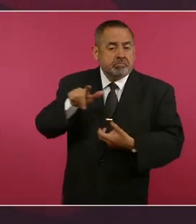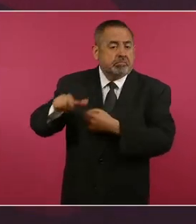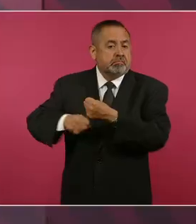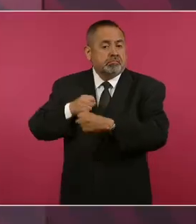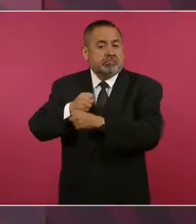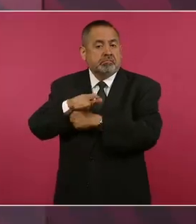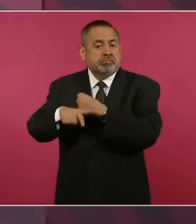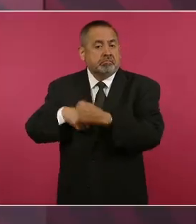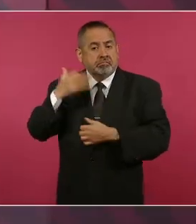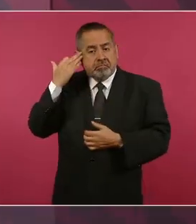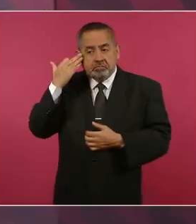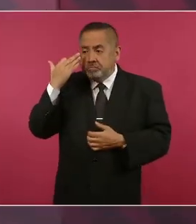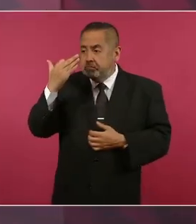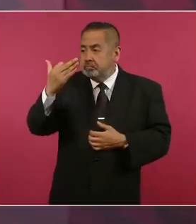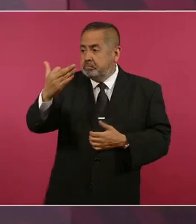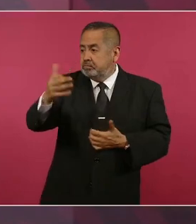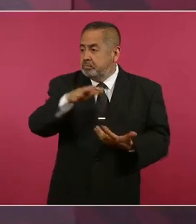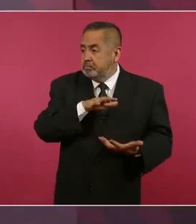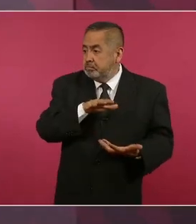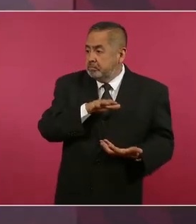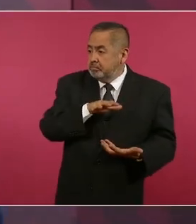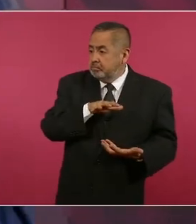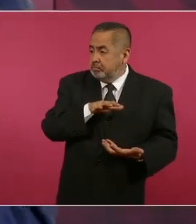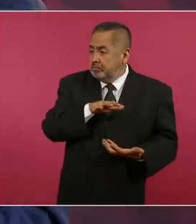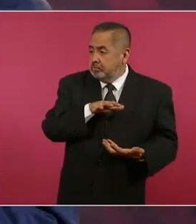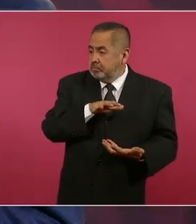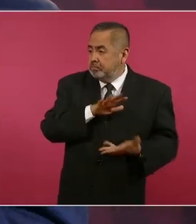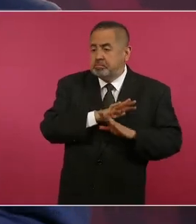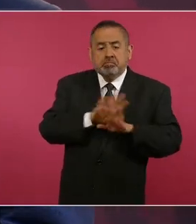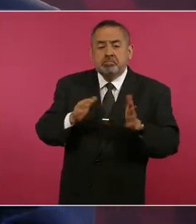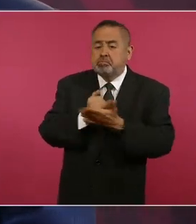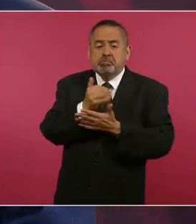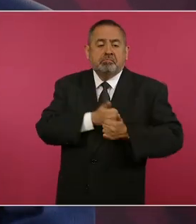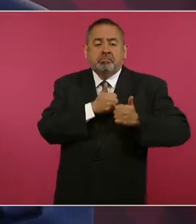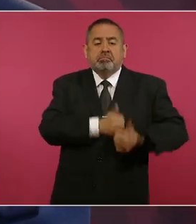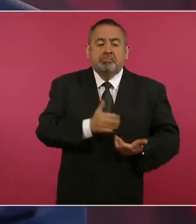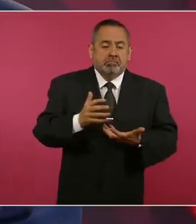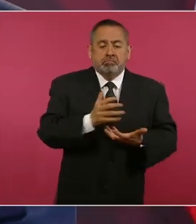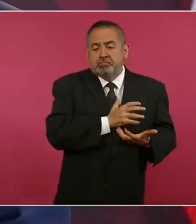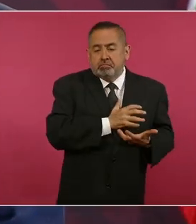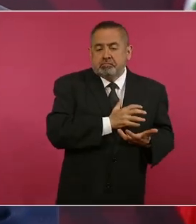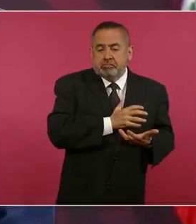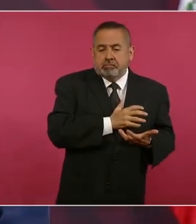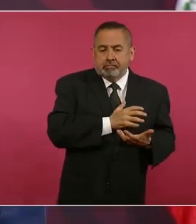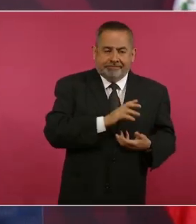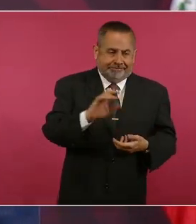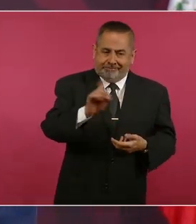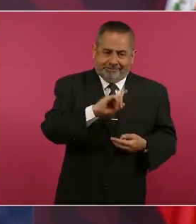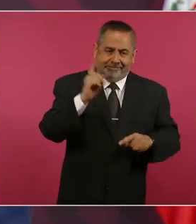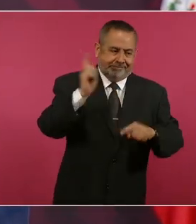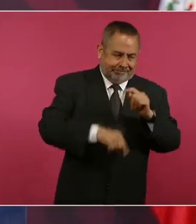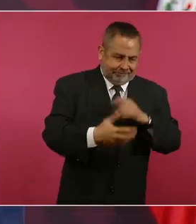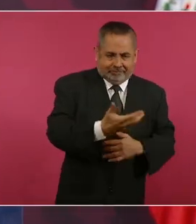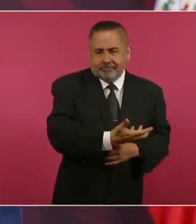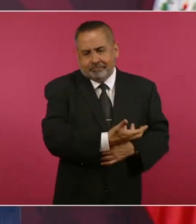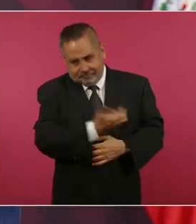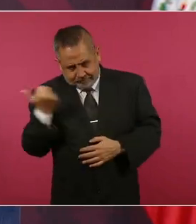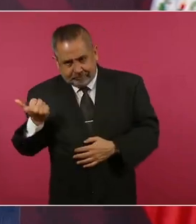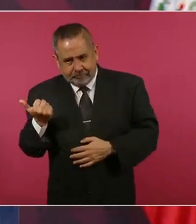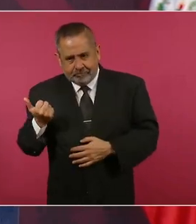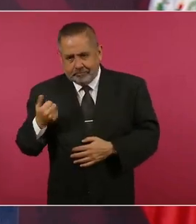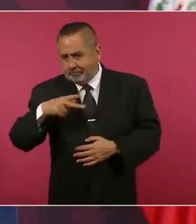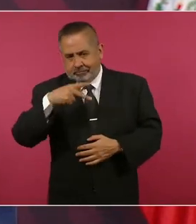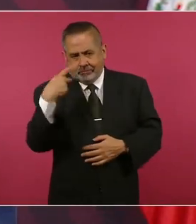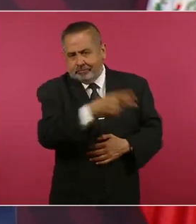Pasa un tiempo y se quedan con ese dinero. Por eso están haciendo